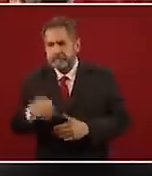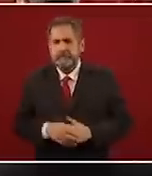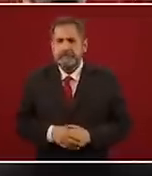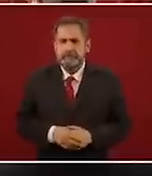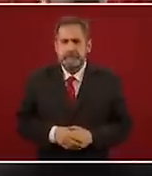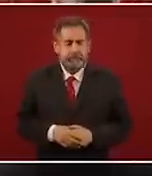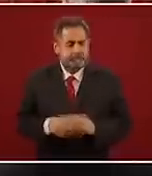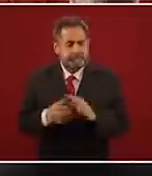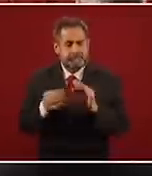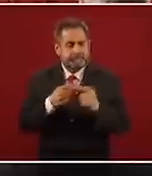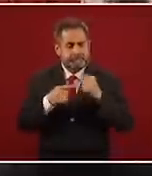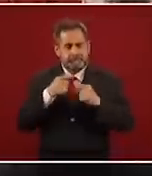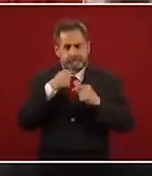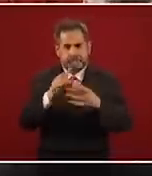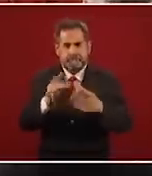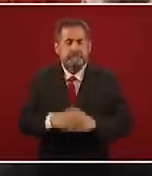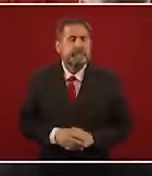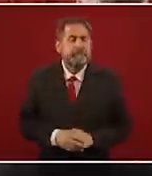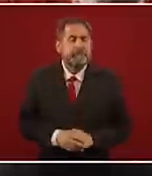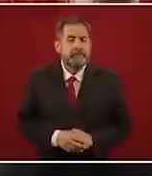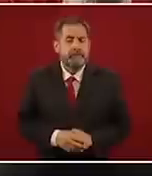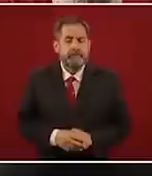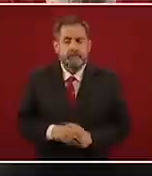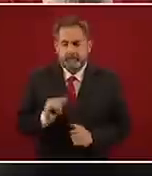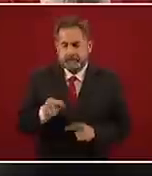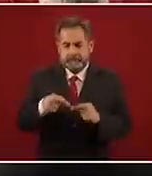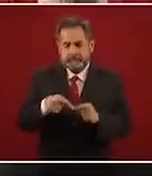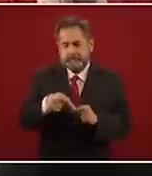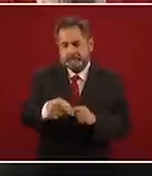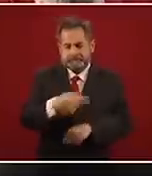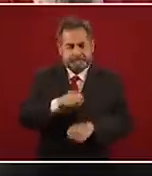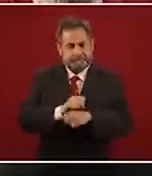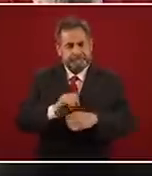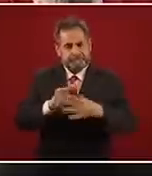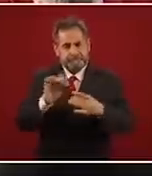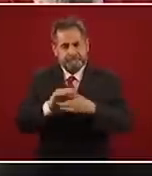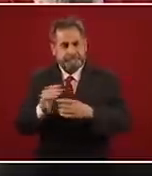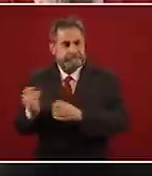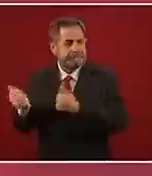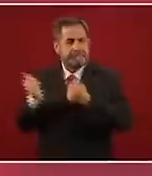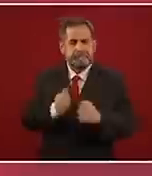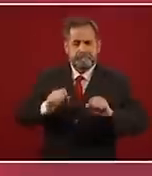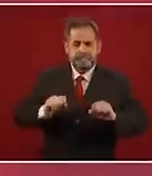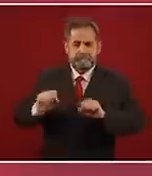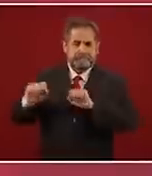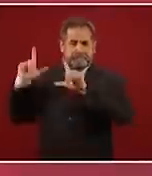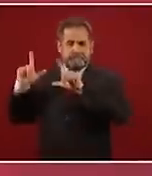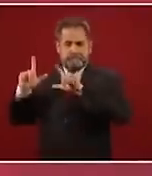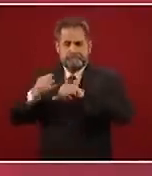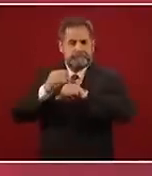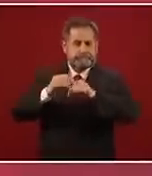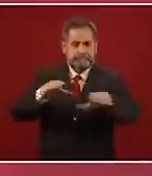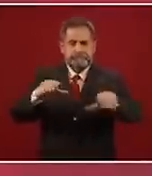atrás para adelante. En algunas pocas semanas más vamos a traerles información más detallada sobre